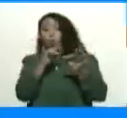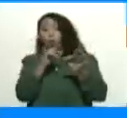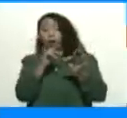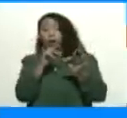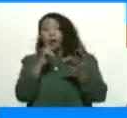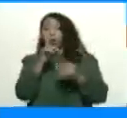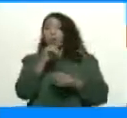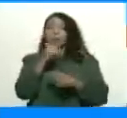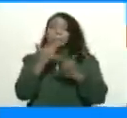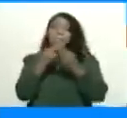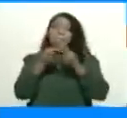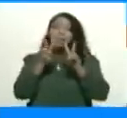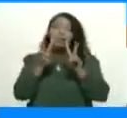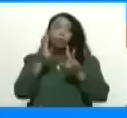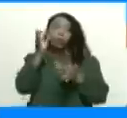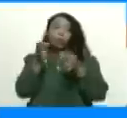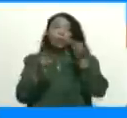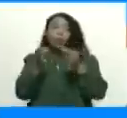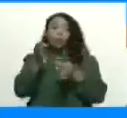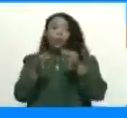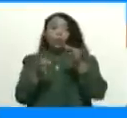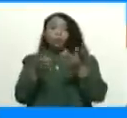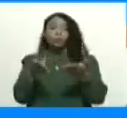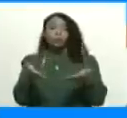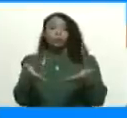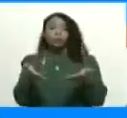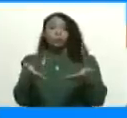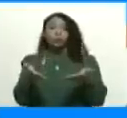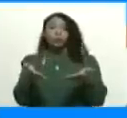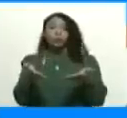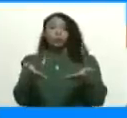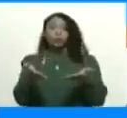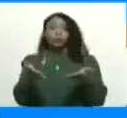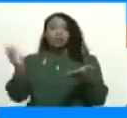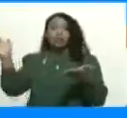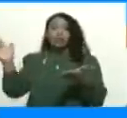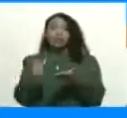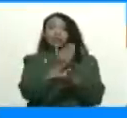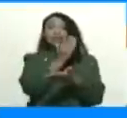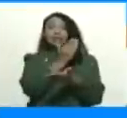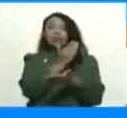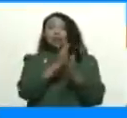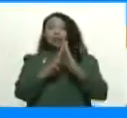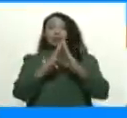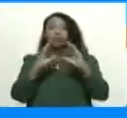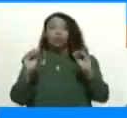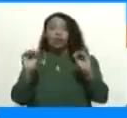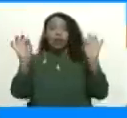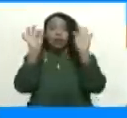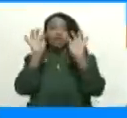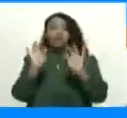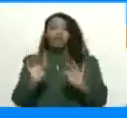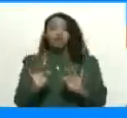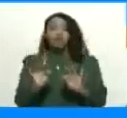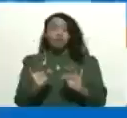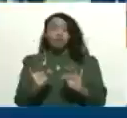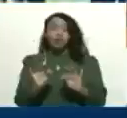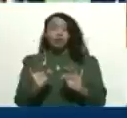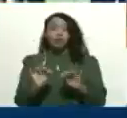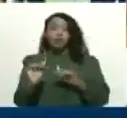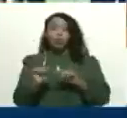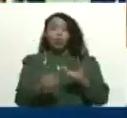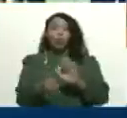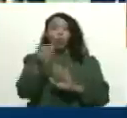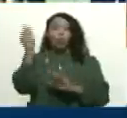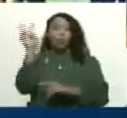paz. Justicia es que quiten todas las medidas coercitivas unilaterales en contra